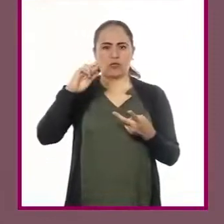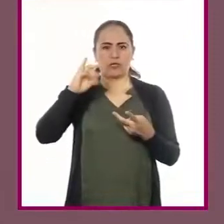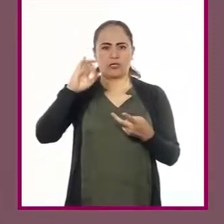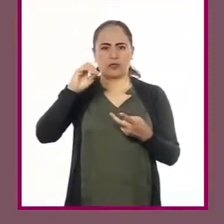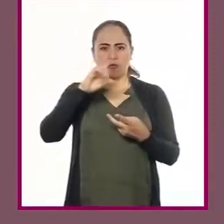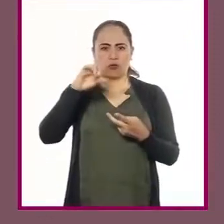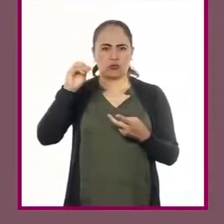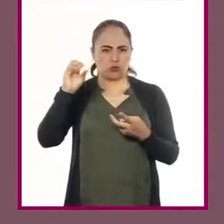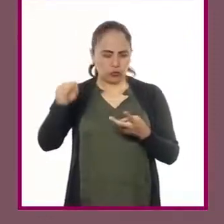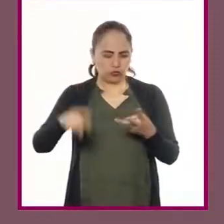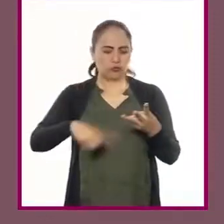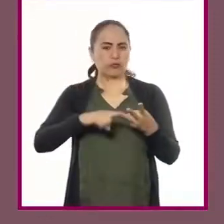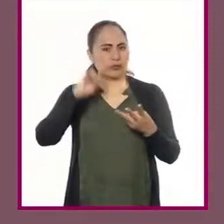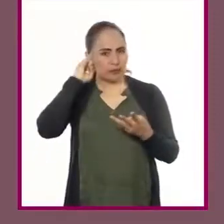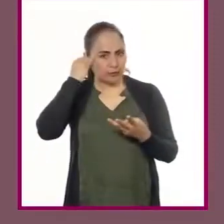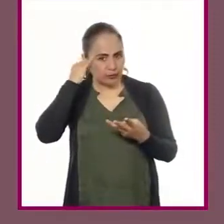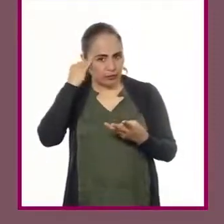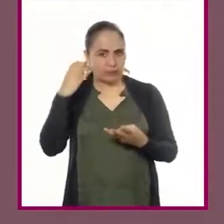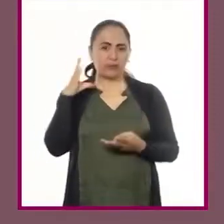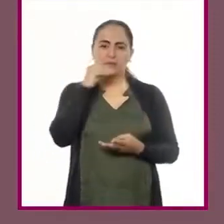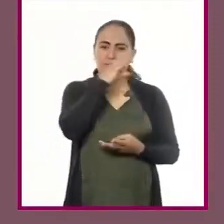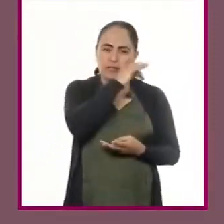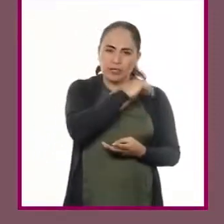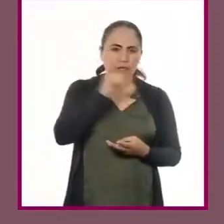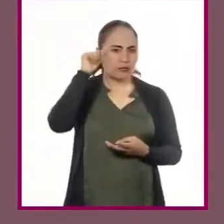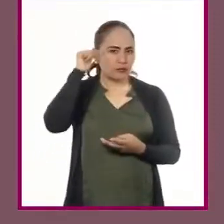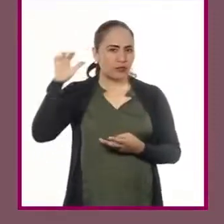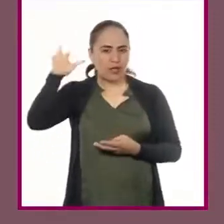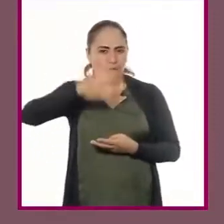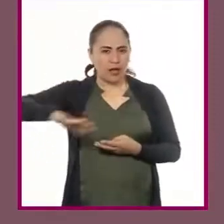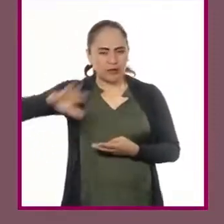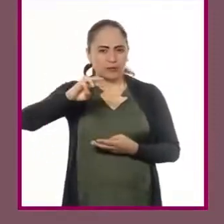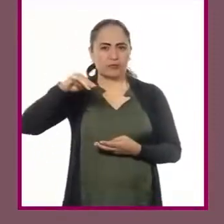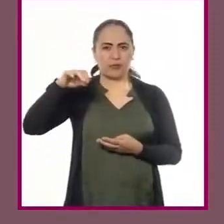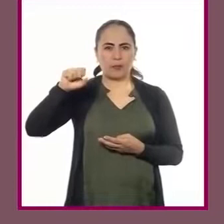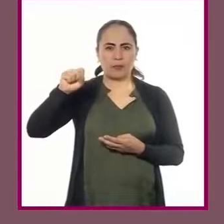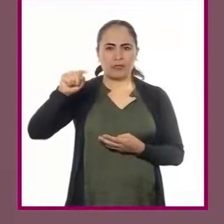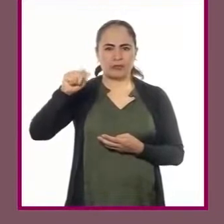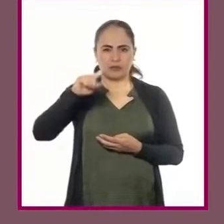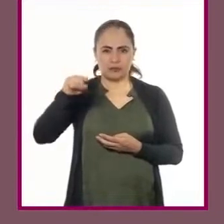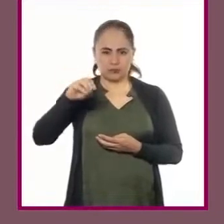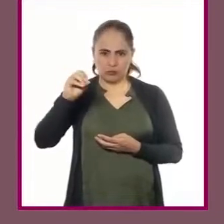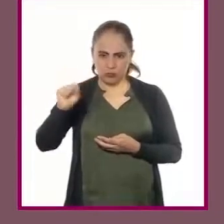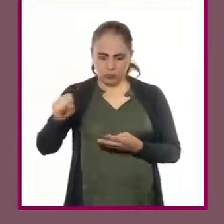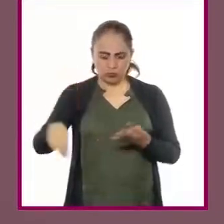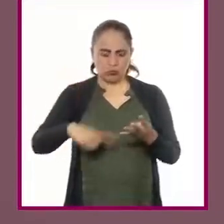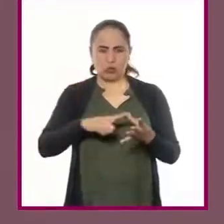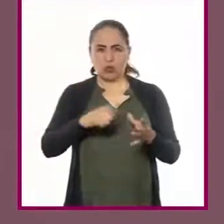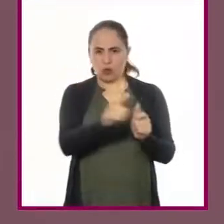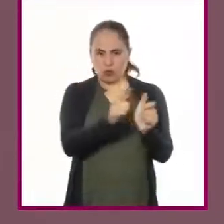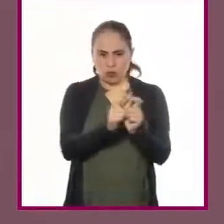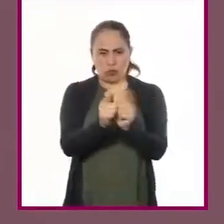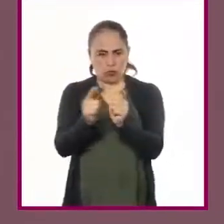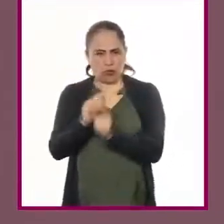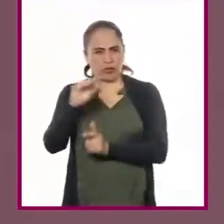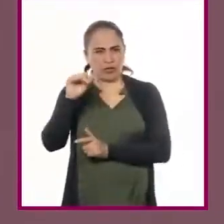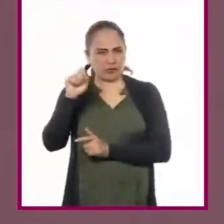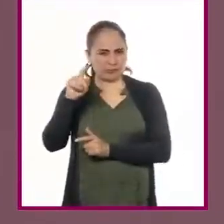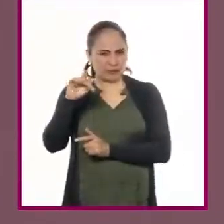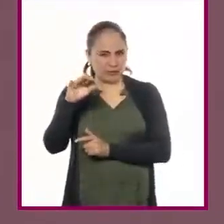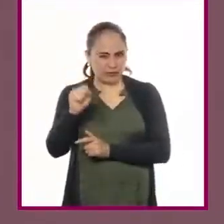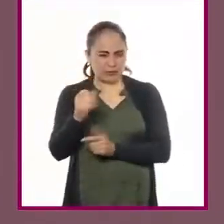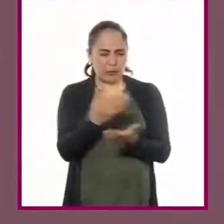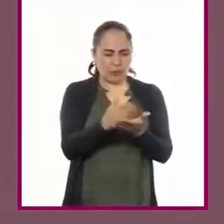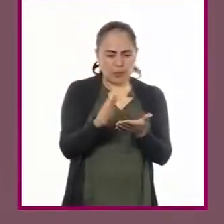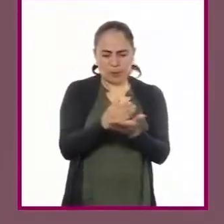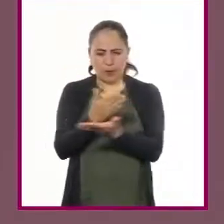indígenas, africanos, asiáticos, mestizos y castas. Esta división social determinó,